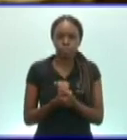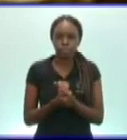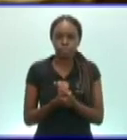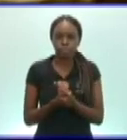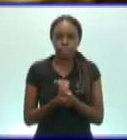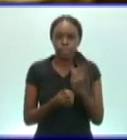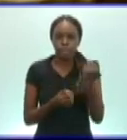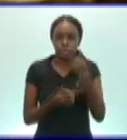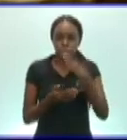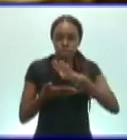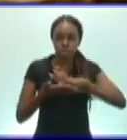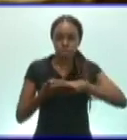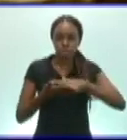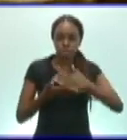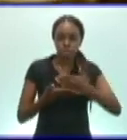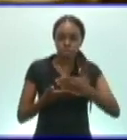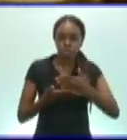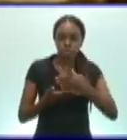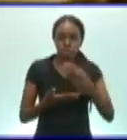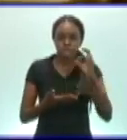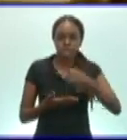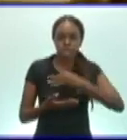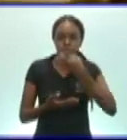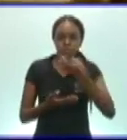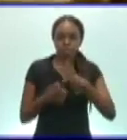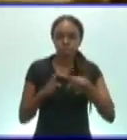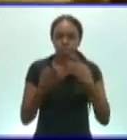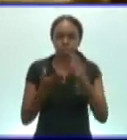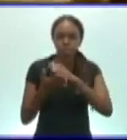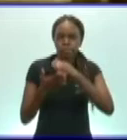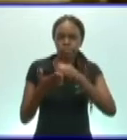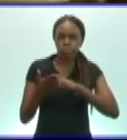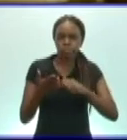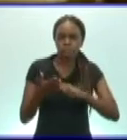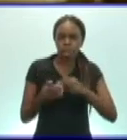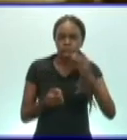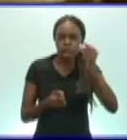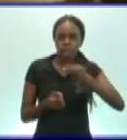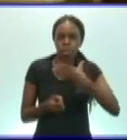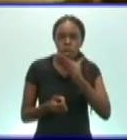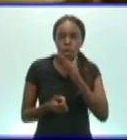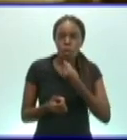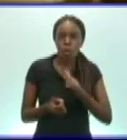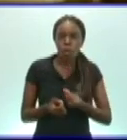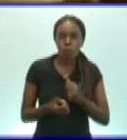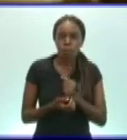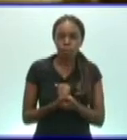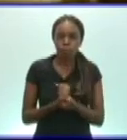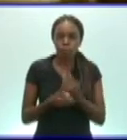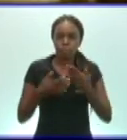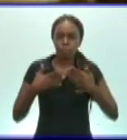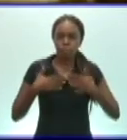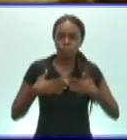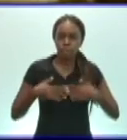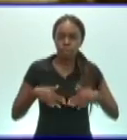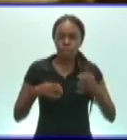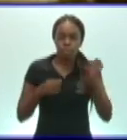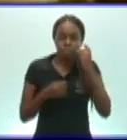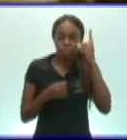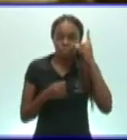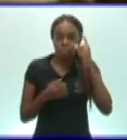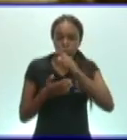abrir el sobre que anuncia la noticia, ironiza con un joven soldado sobre el tema. Su calma asombra al